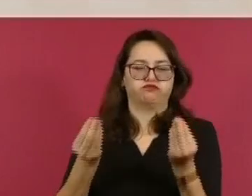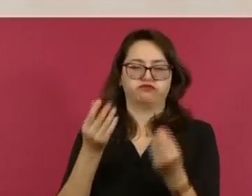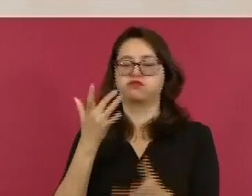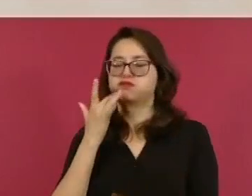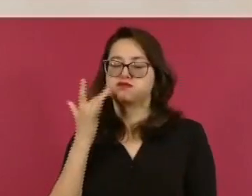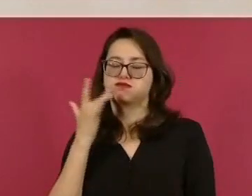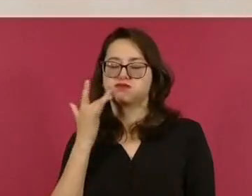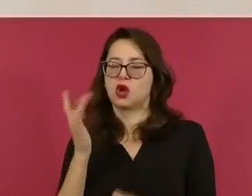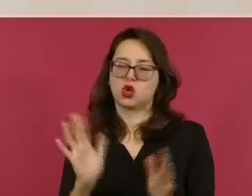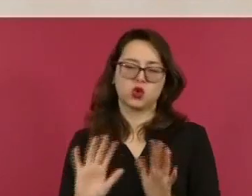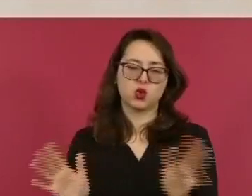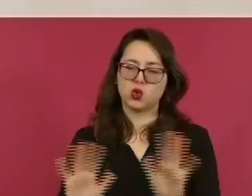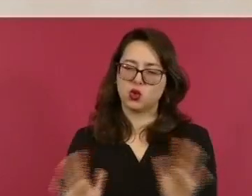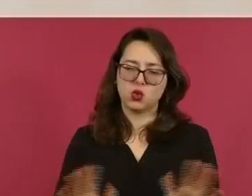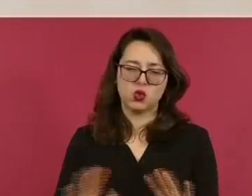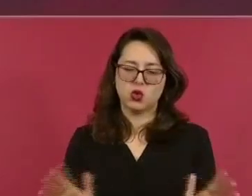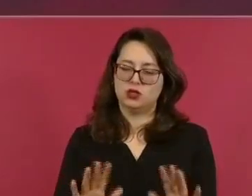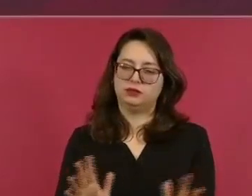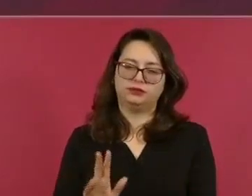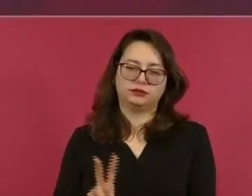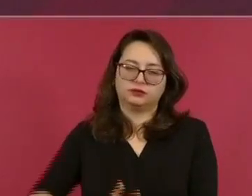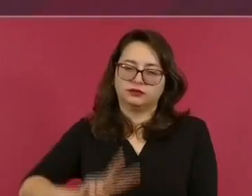Es para agradecer y